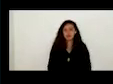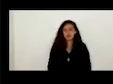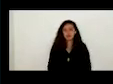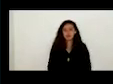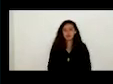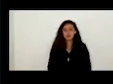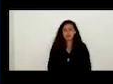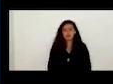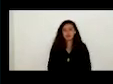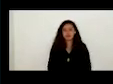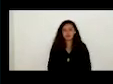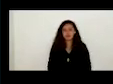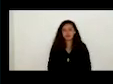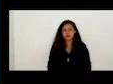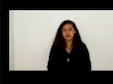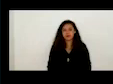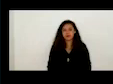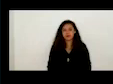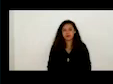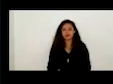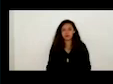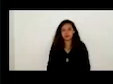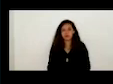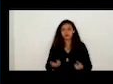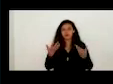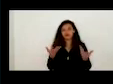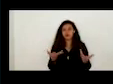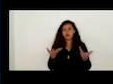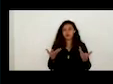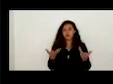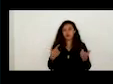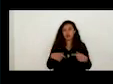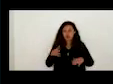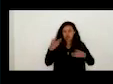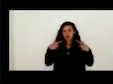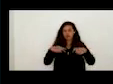Eso es, Regina, ese es un diagnóstico que hace normalmente el gastroenterólogo